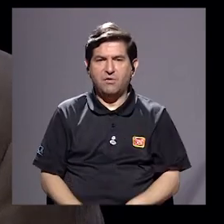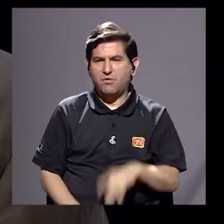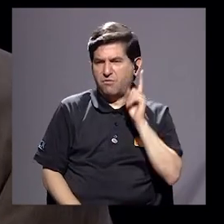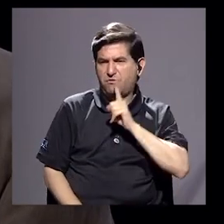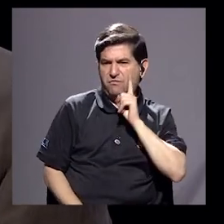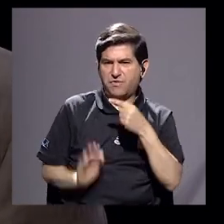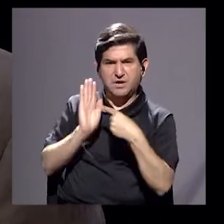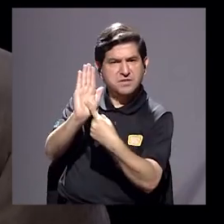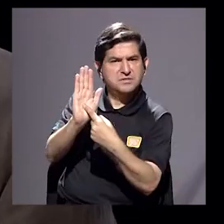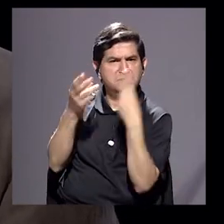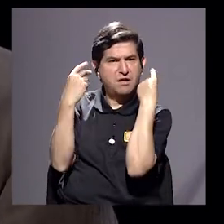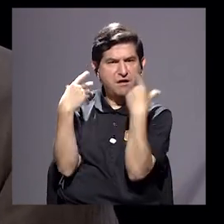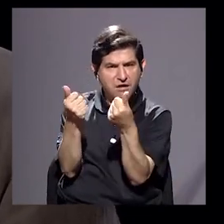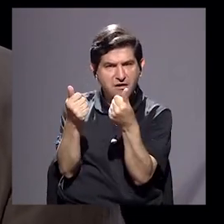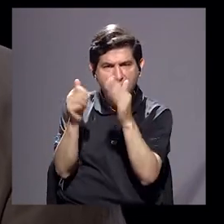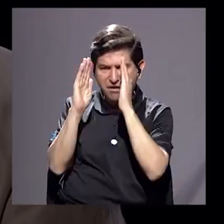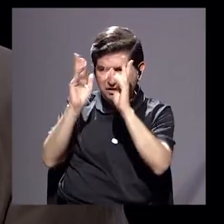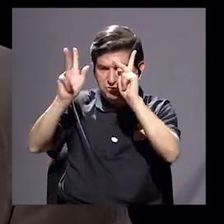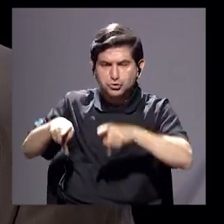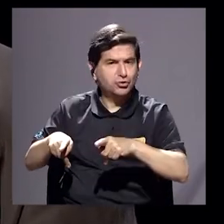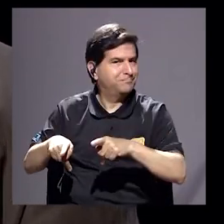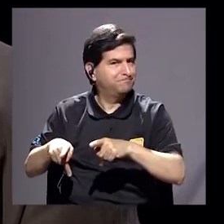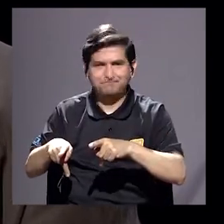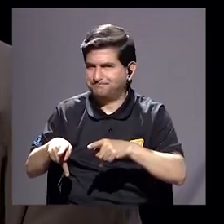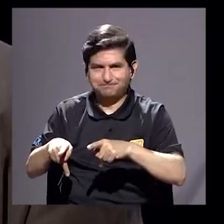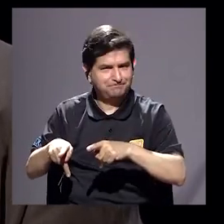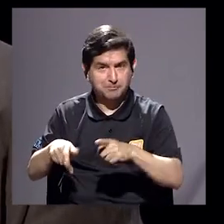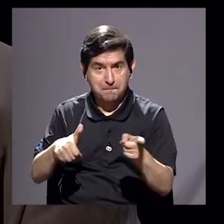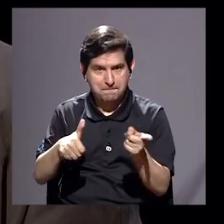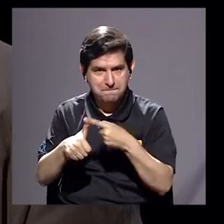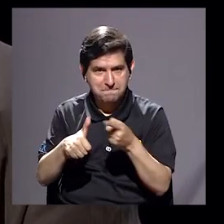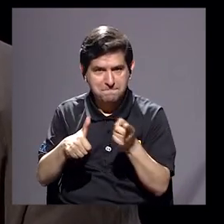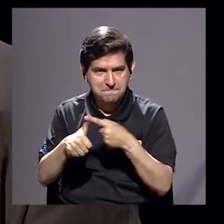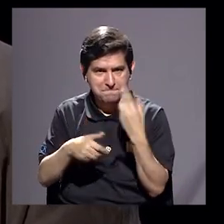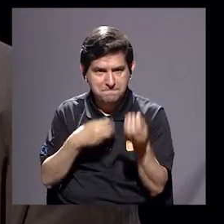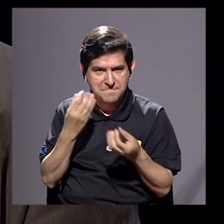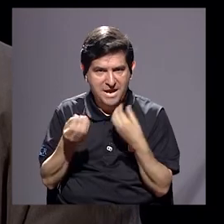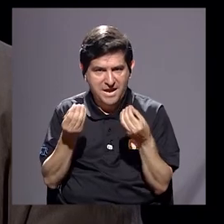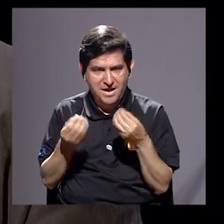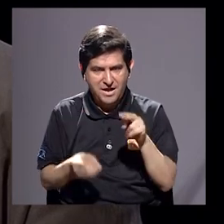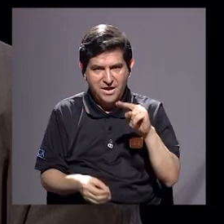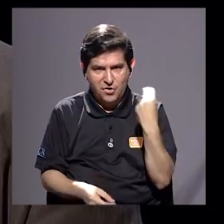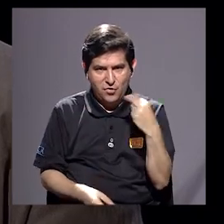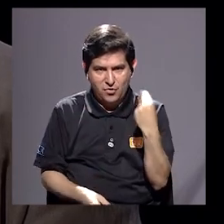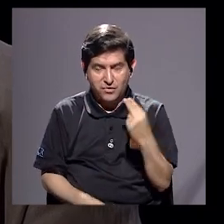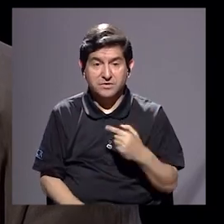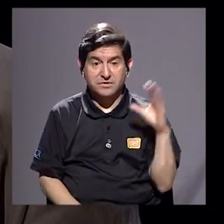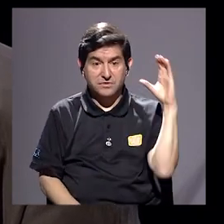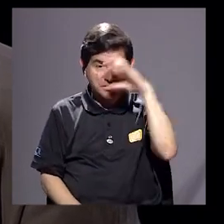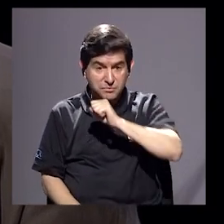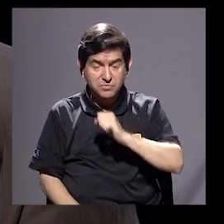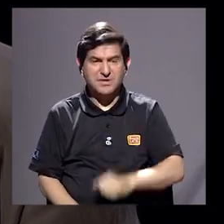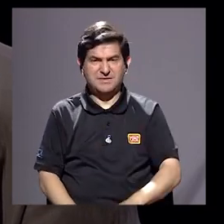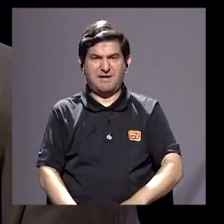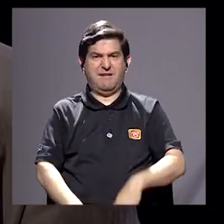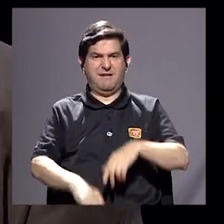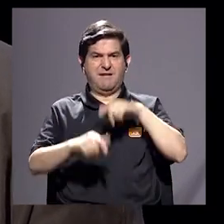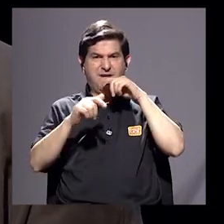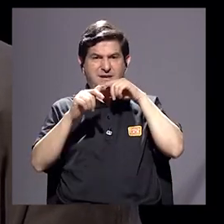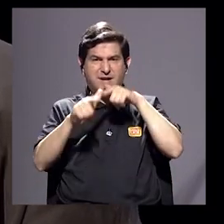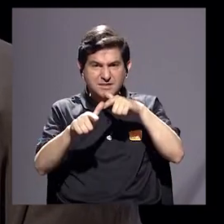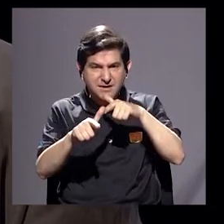falsedad que genera inmediatamente la atención de la gente entonces lo primero que tenemos que hacer ante una noticia y si vemos que está exagerada